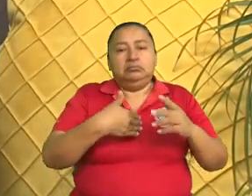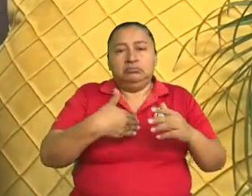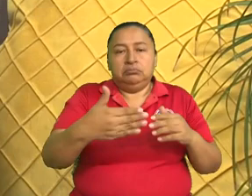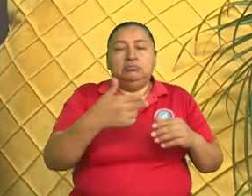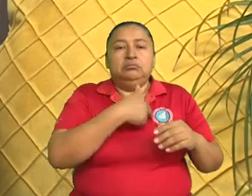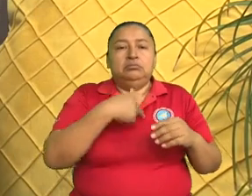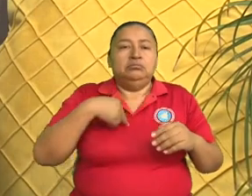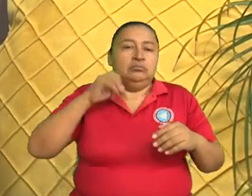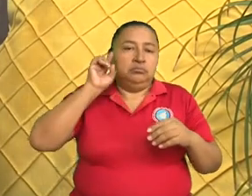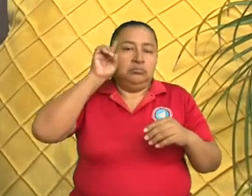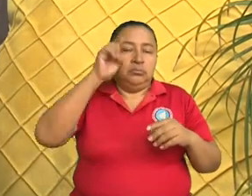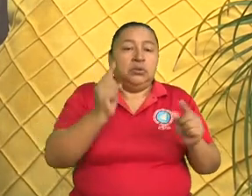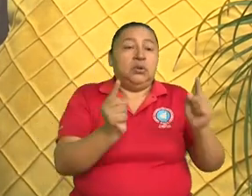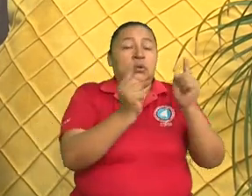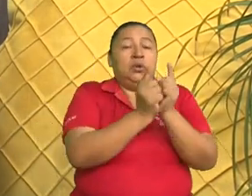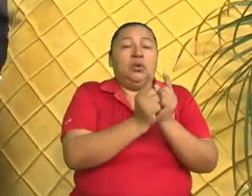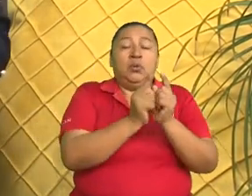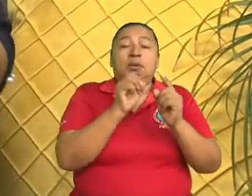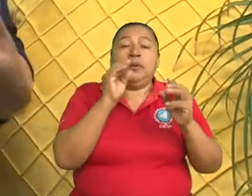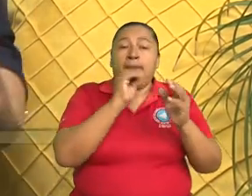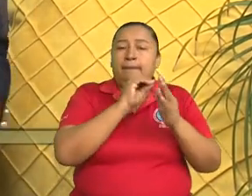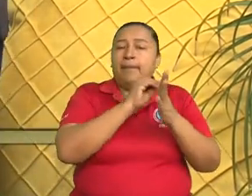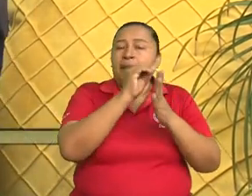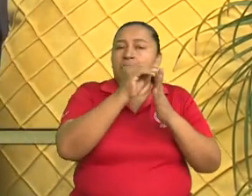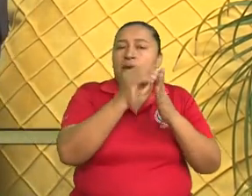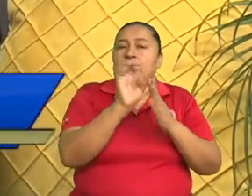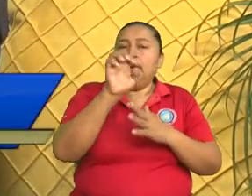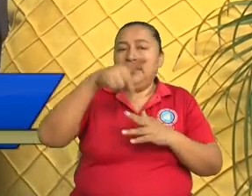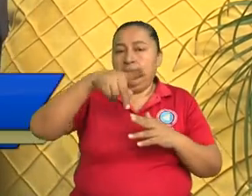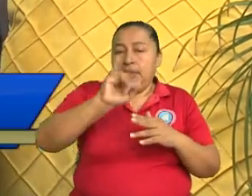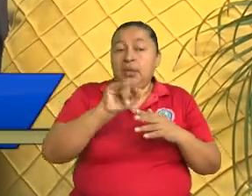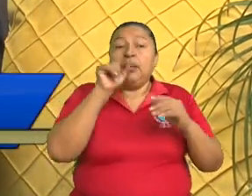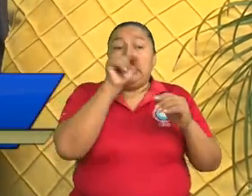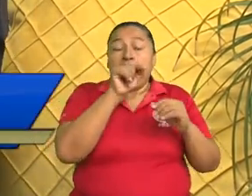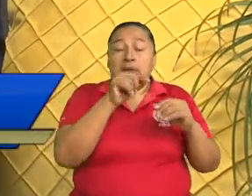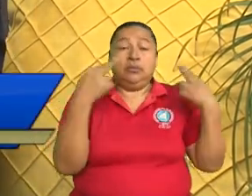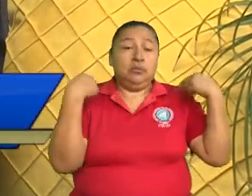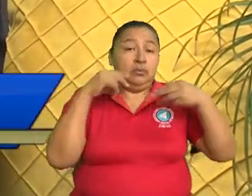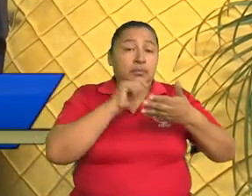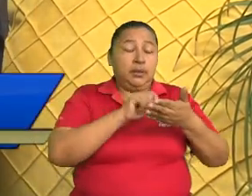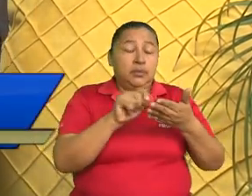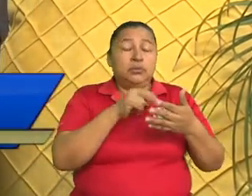desarrollar el encuentro pedagógico, por ejemplo, que es un encuentro donde los maestros también